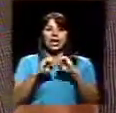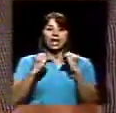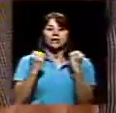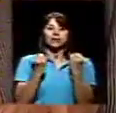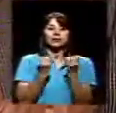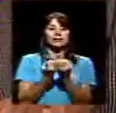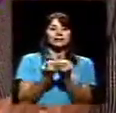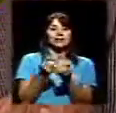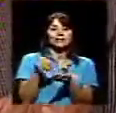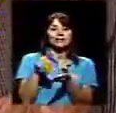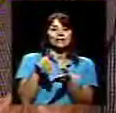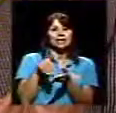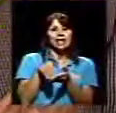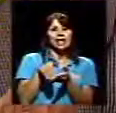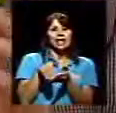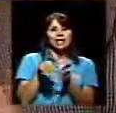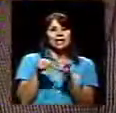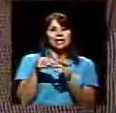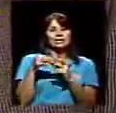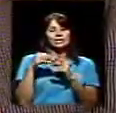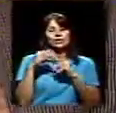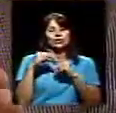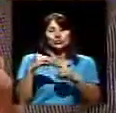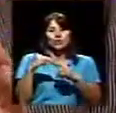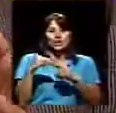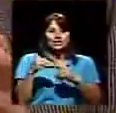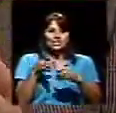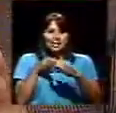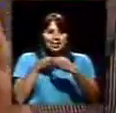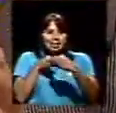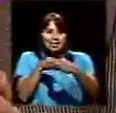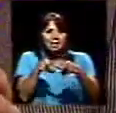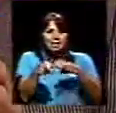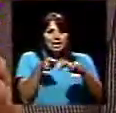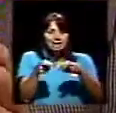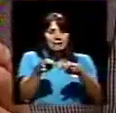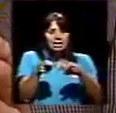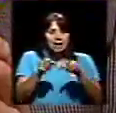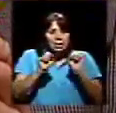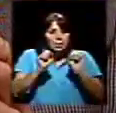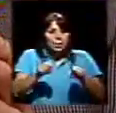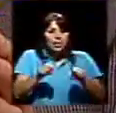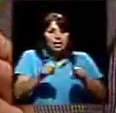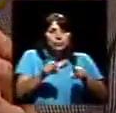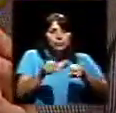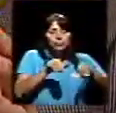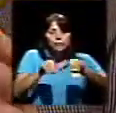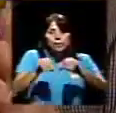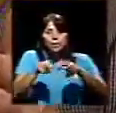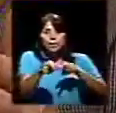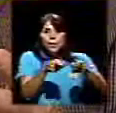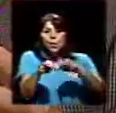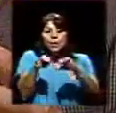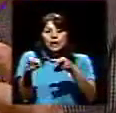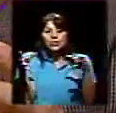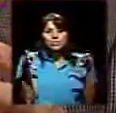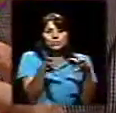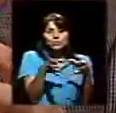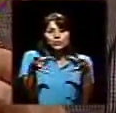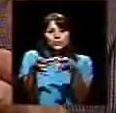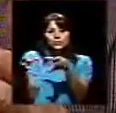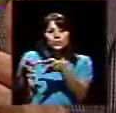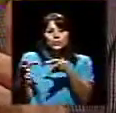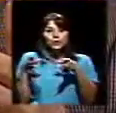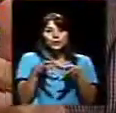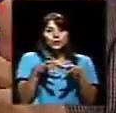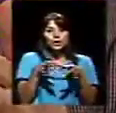dirigencia, con capacidad de movilización de determinados sectores cada vez más minoritarios, y entonces el